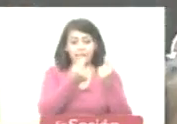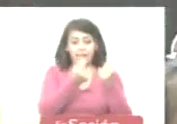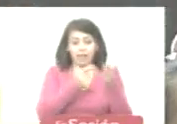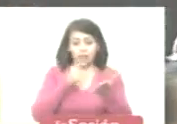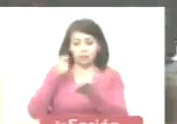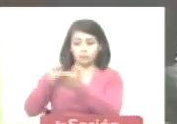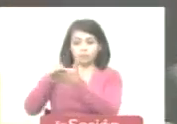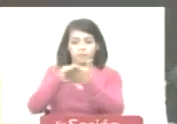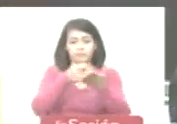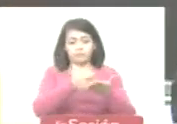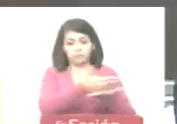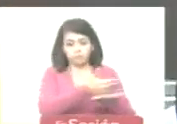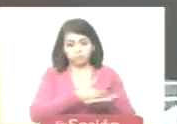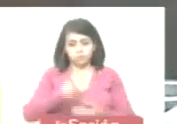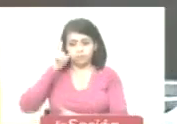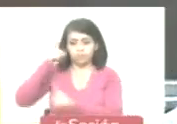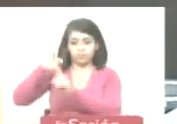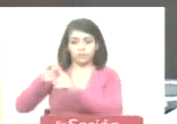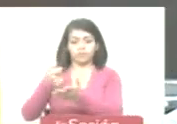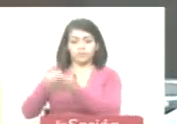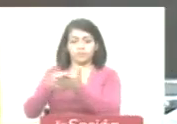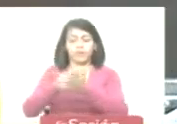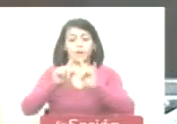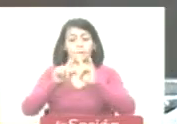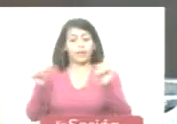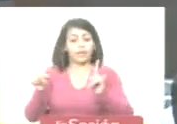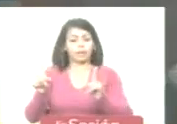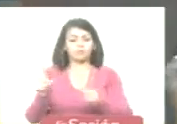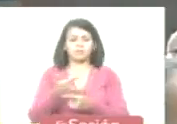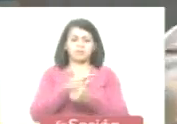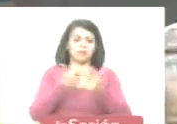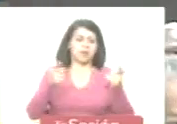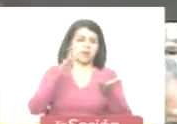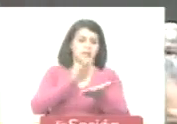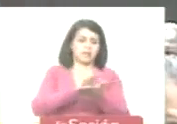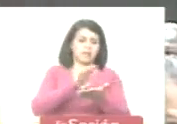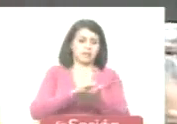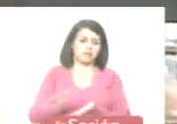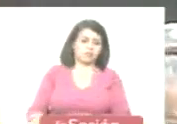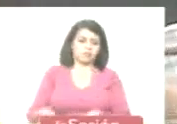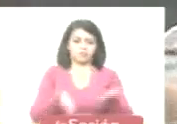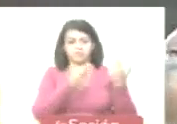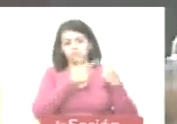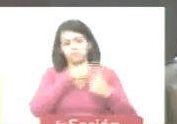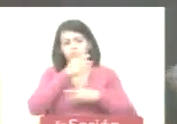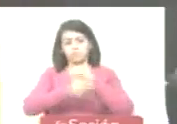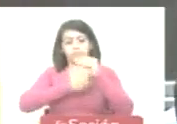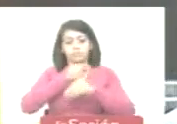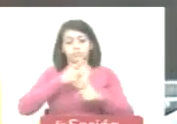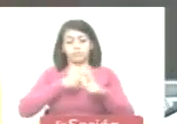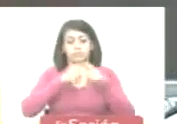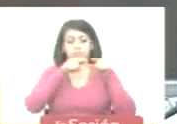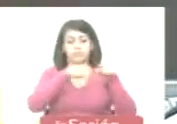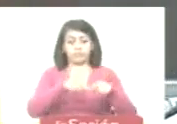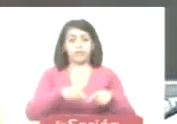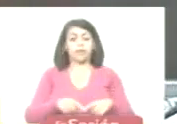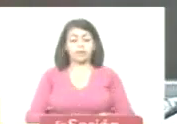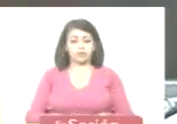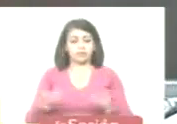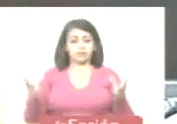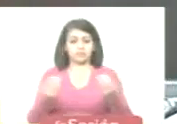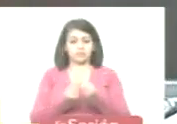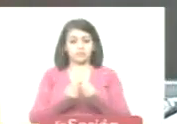deberían ser destinados a eso. Pero la impunidad genera definitivamente la